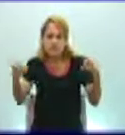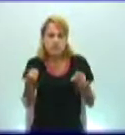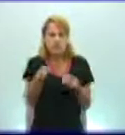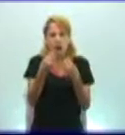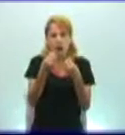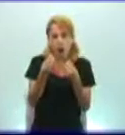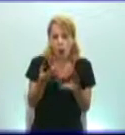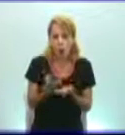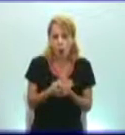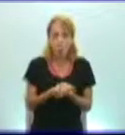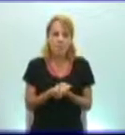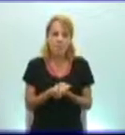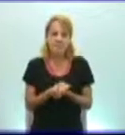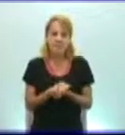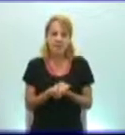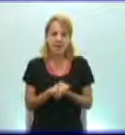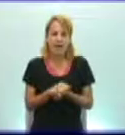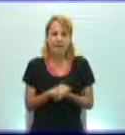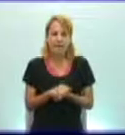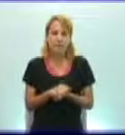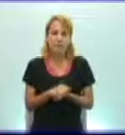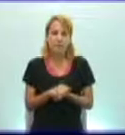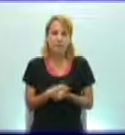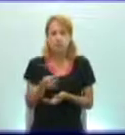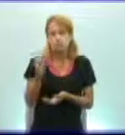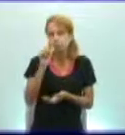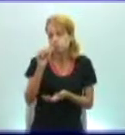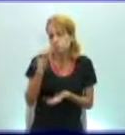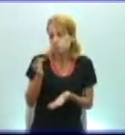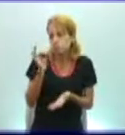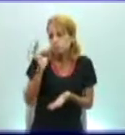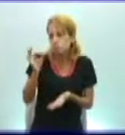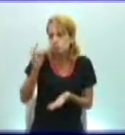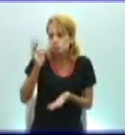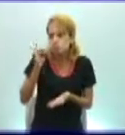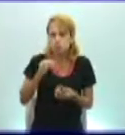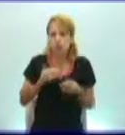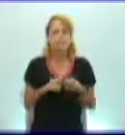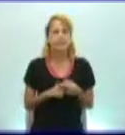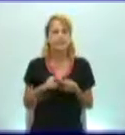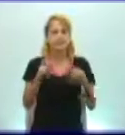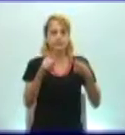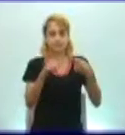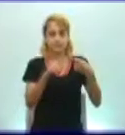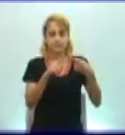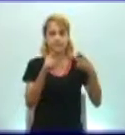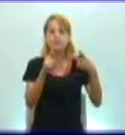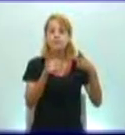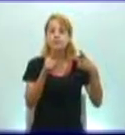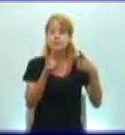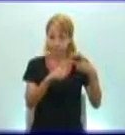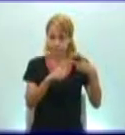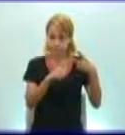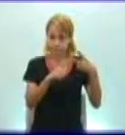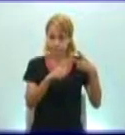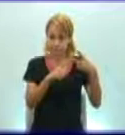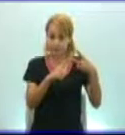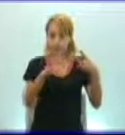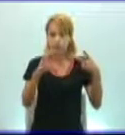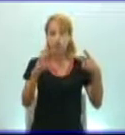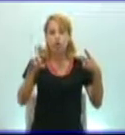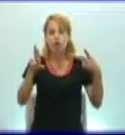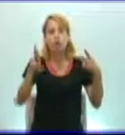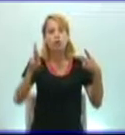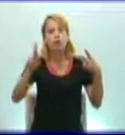un sabor picoso y en infusión es muy medicinal. La cúrcuma, que es utilizado